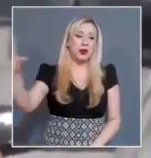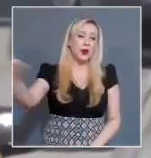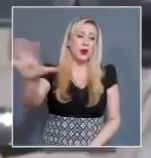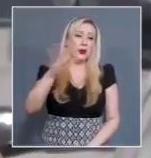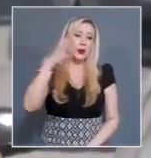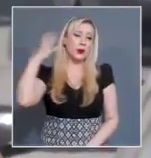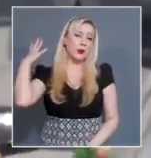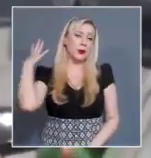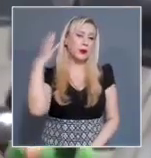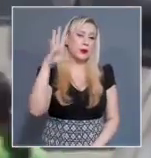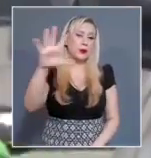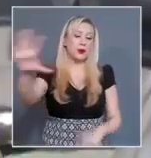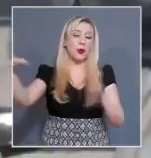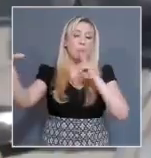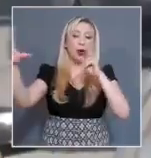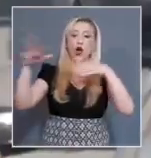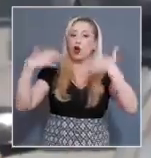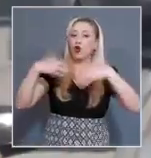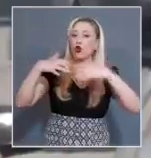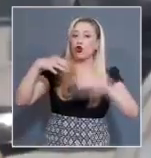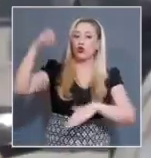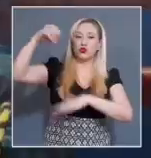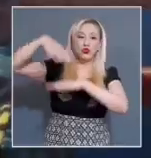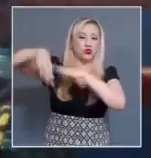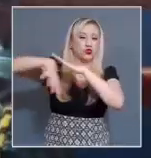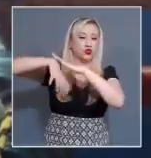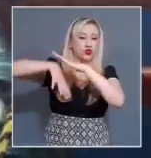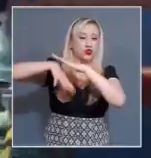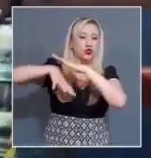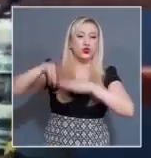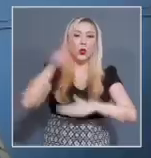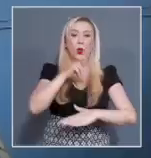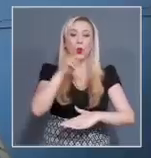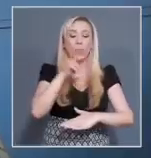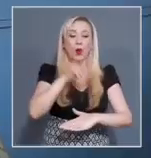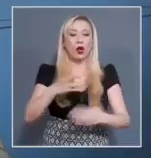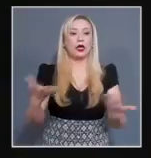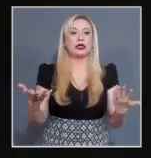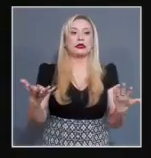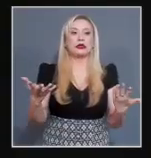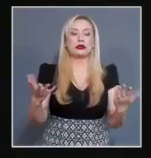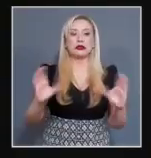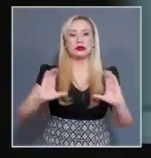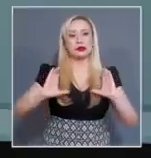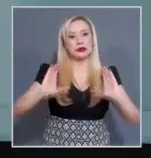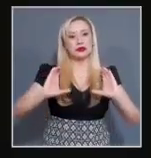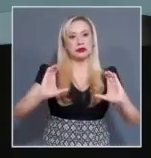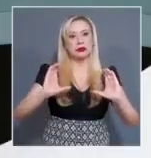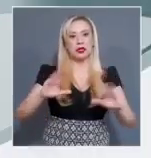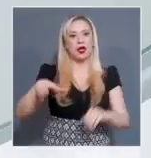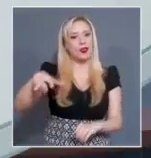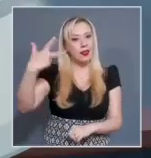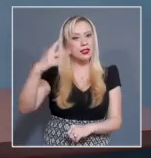de planeación mínima del Sistema Interconectado Nacional debería ser del 13%.